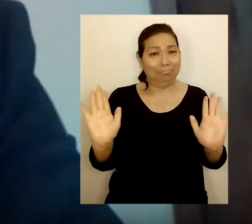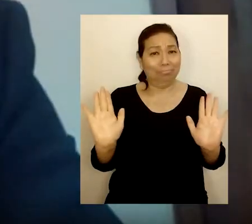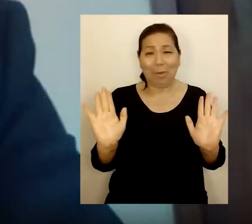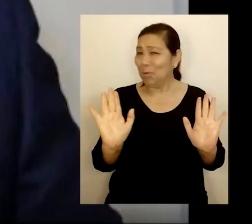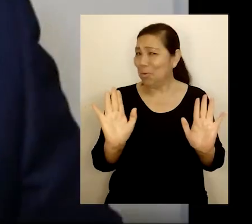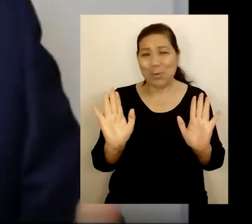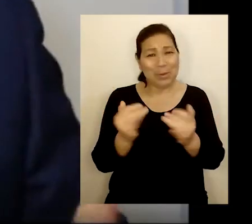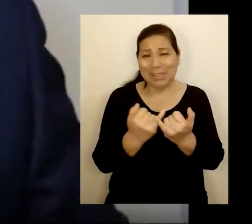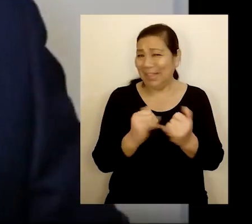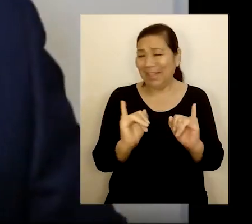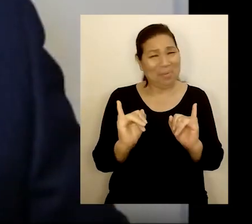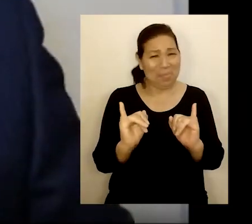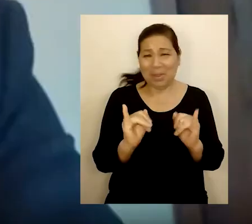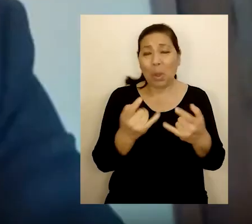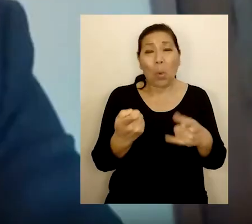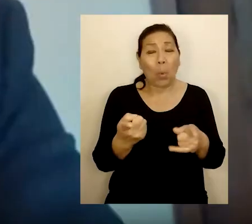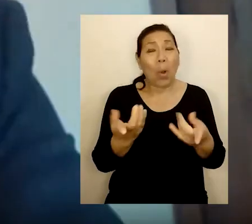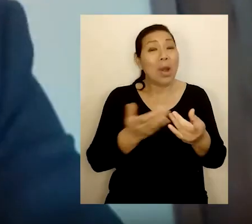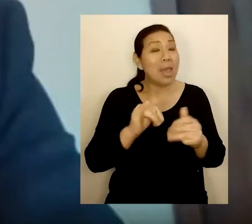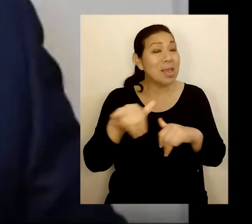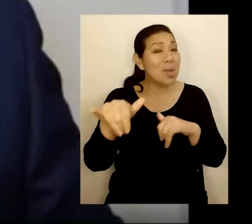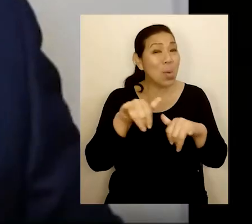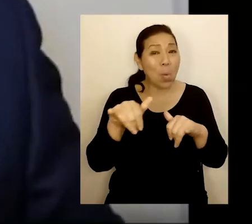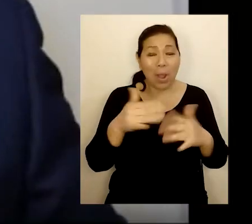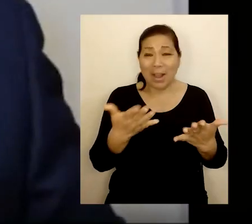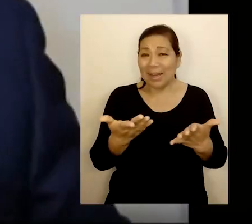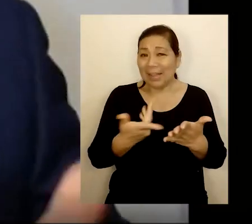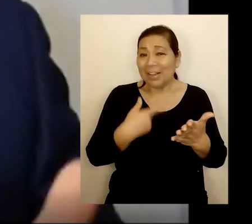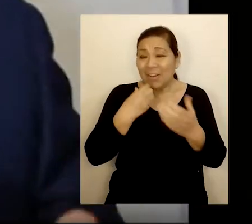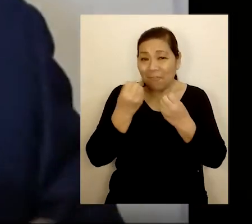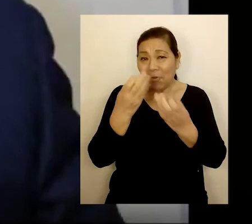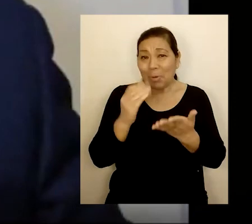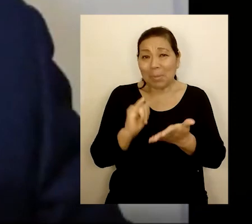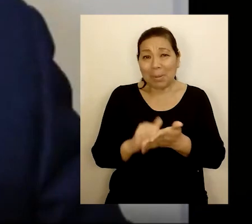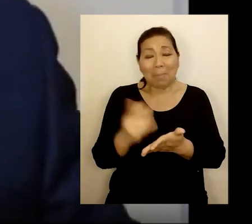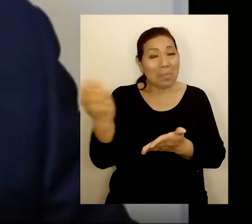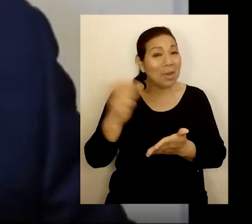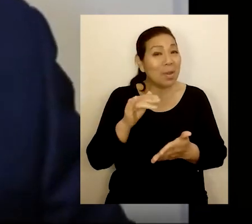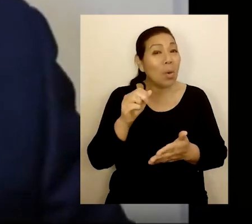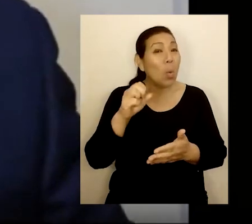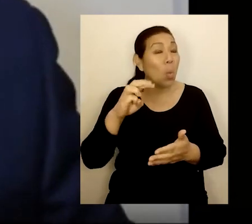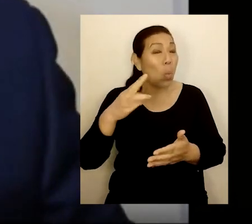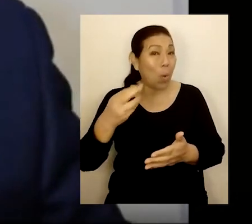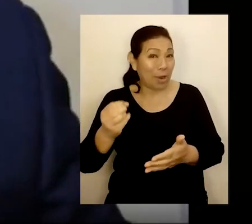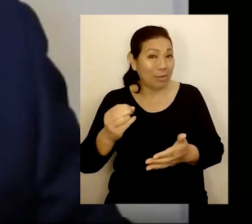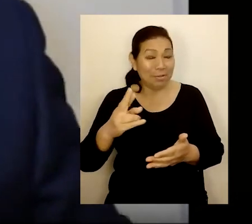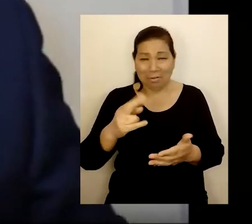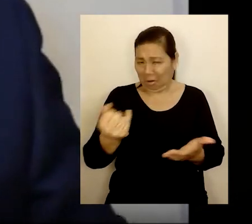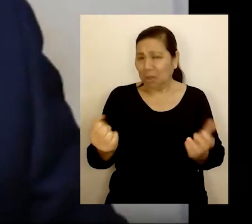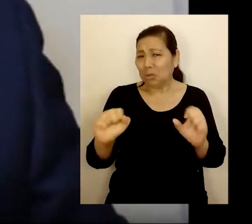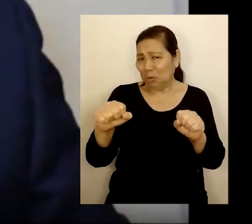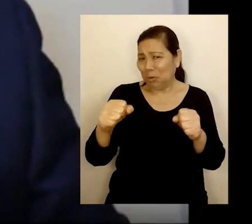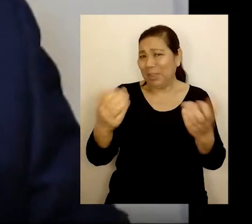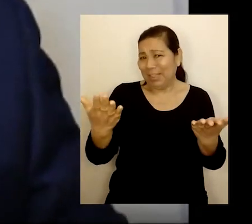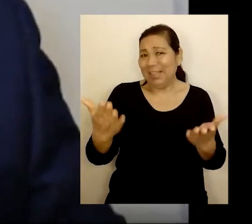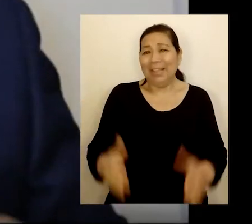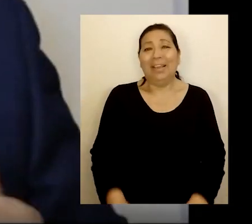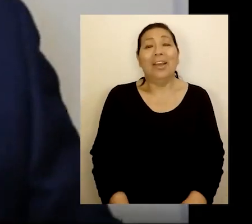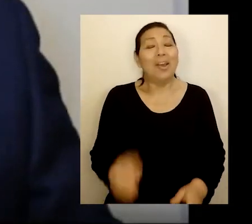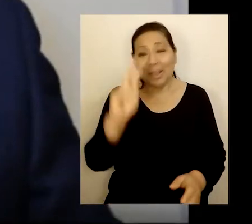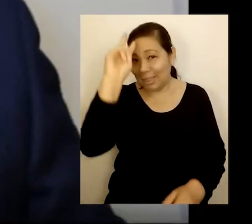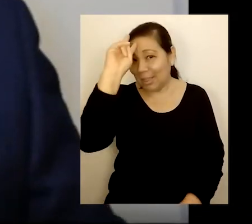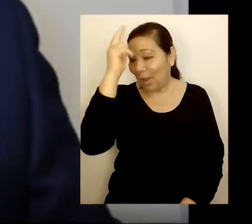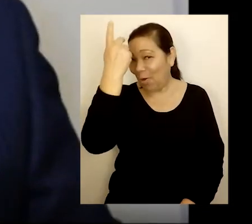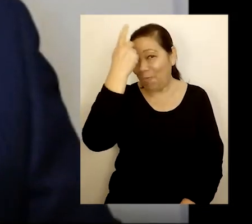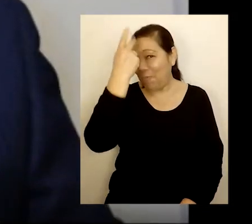¿Acaso no es independiente? ¿No tiene igual independencia aquellos informes elaborados por EY y Price? Por supuesto que sí. Está